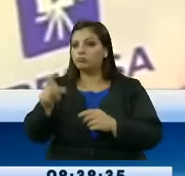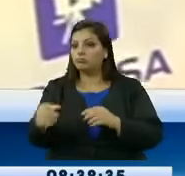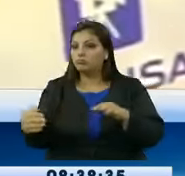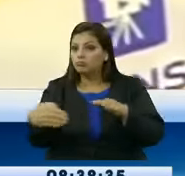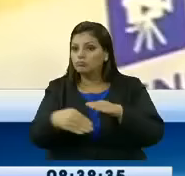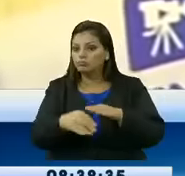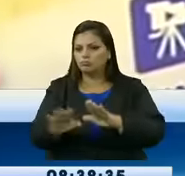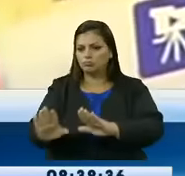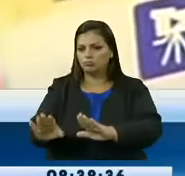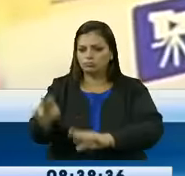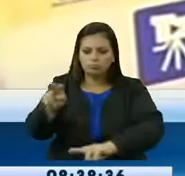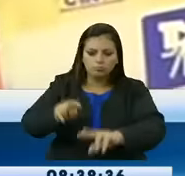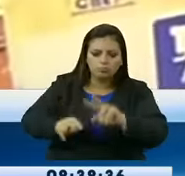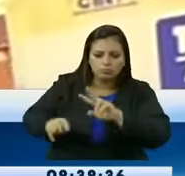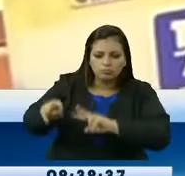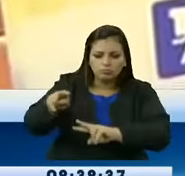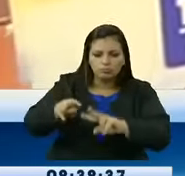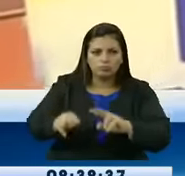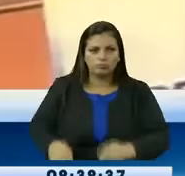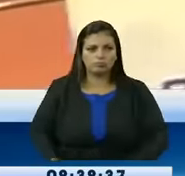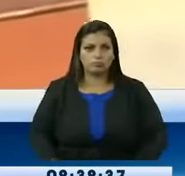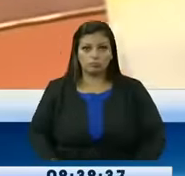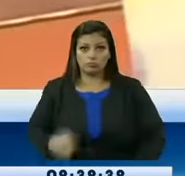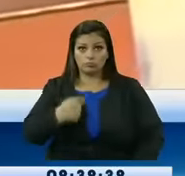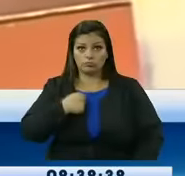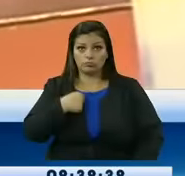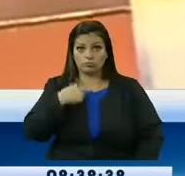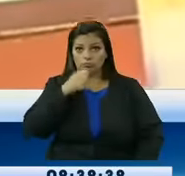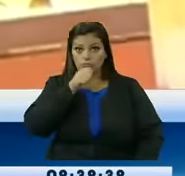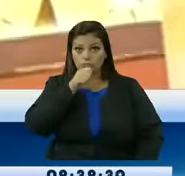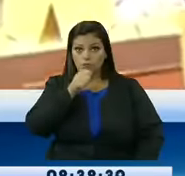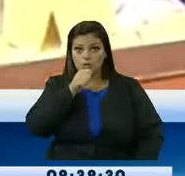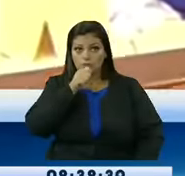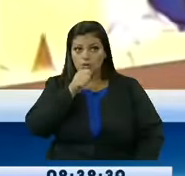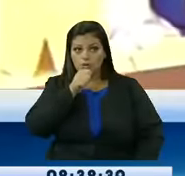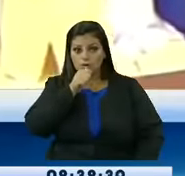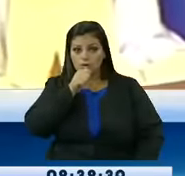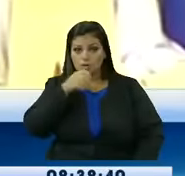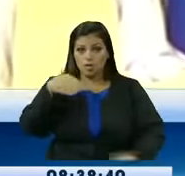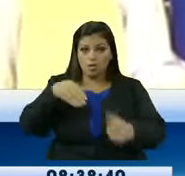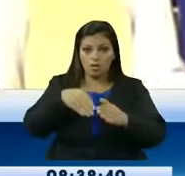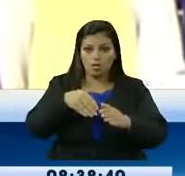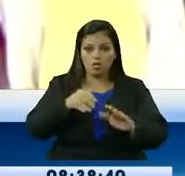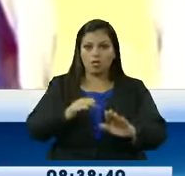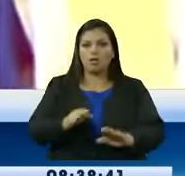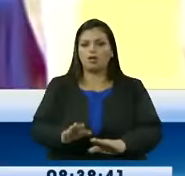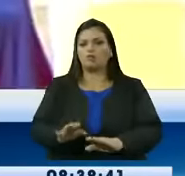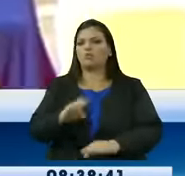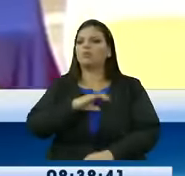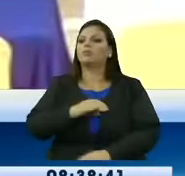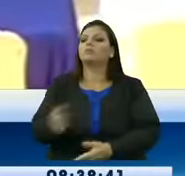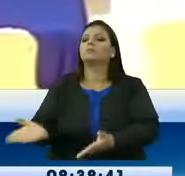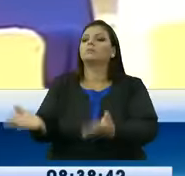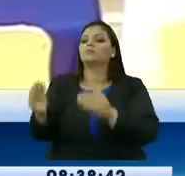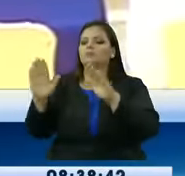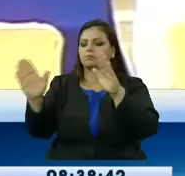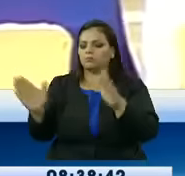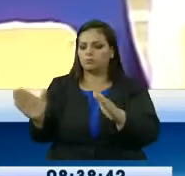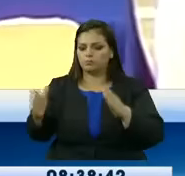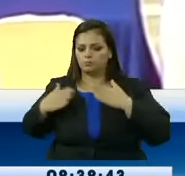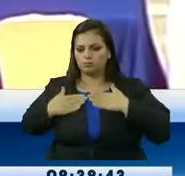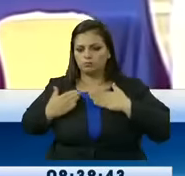incluso con la prensa. Nosotros nos pidieron algo, nos revisaron previo a poder ingresar a lo que es este